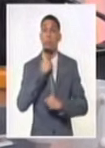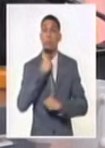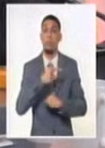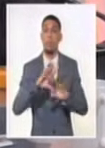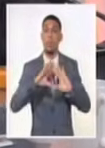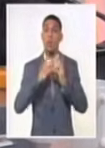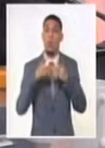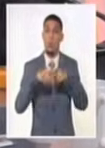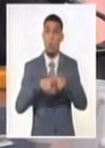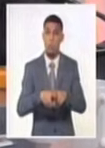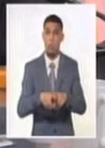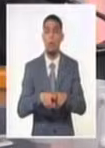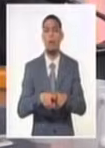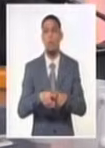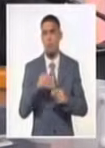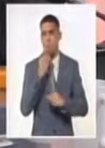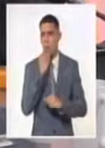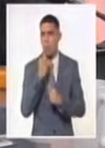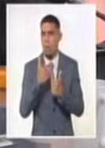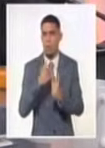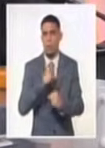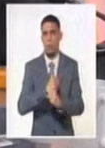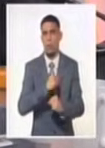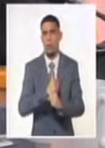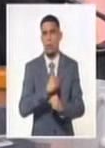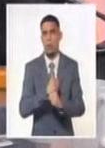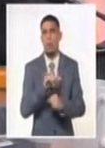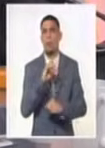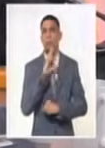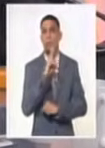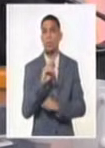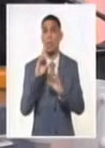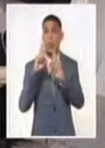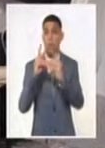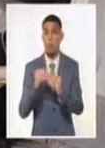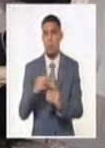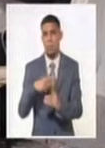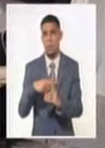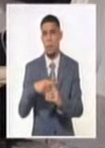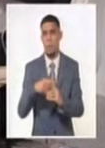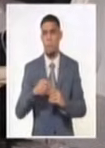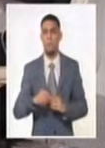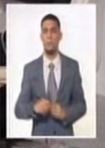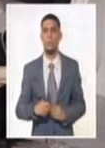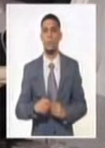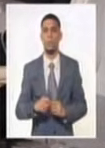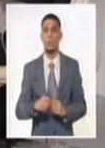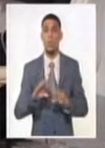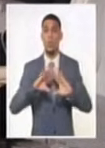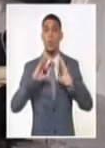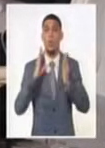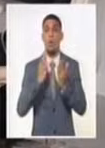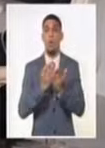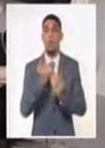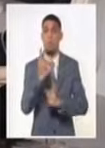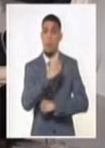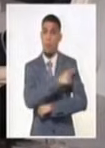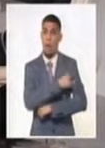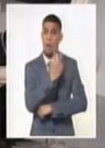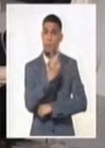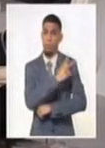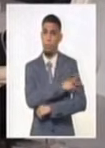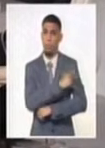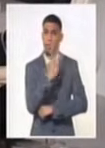sea más sistémica, pues los resultados son superiores. Además no son tantos, fíjate que de todos los niveles educativos, nosotros hoy tenemos